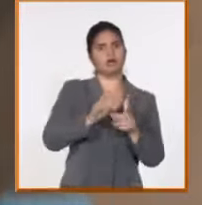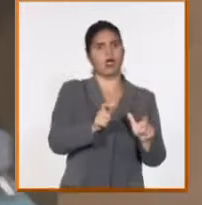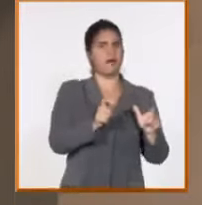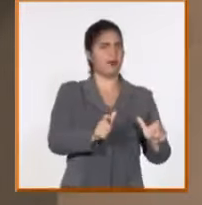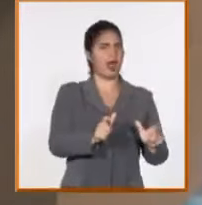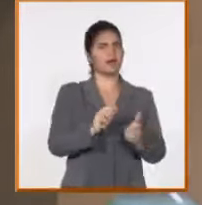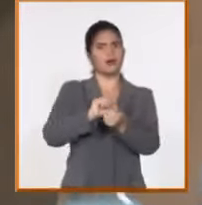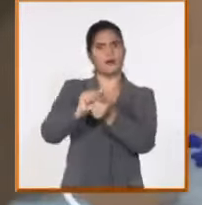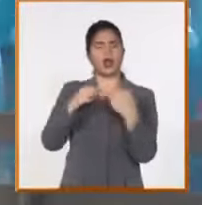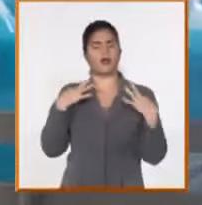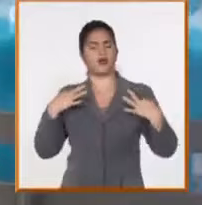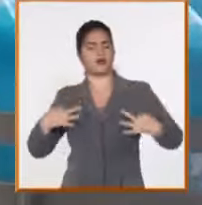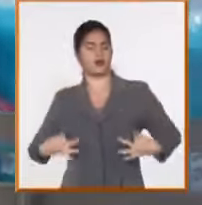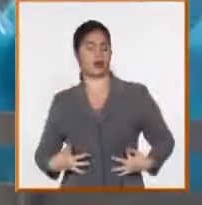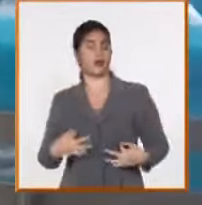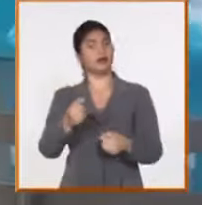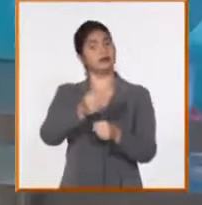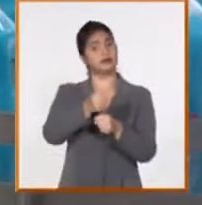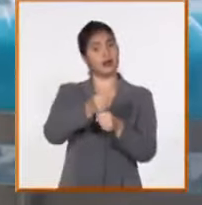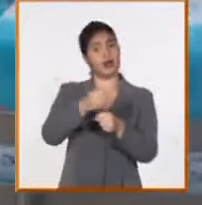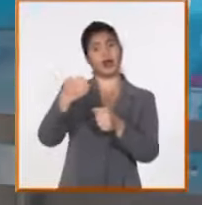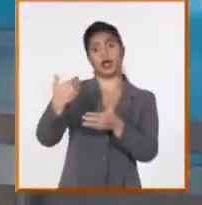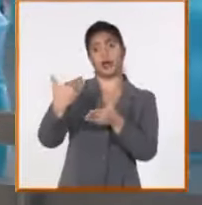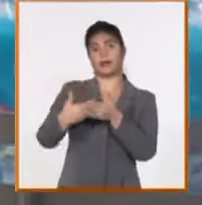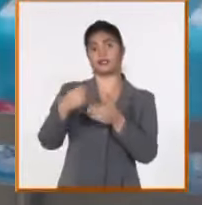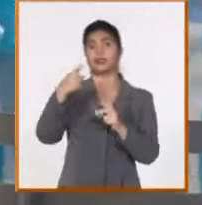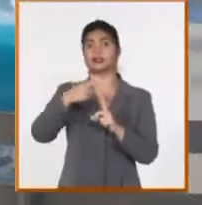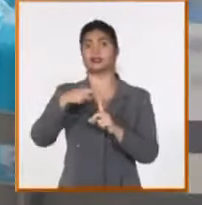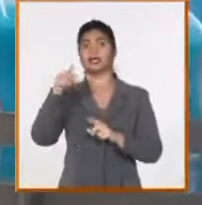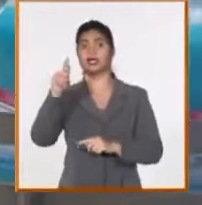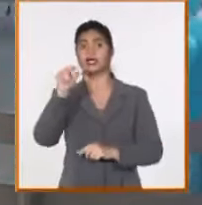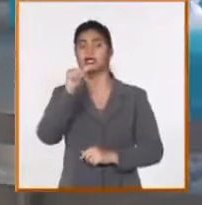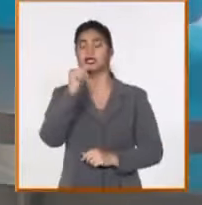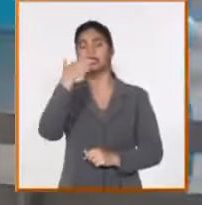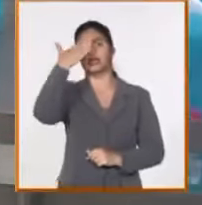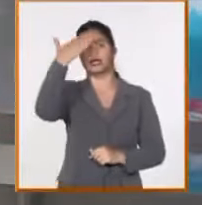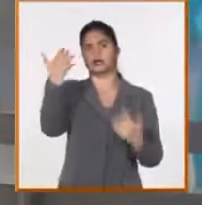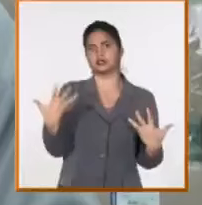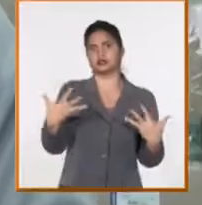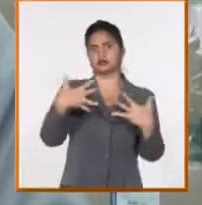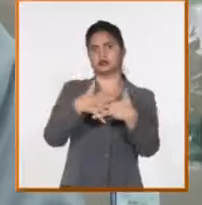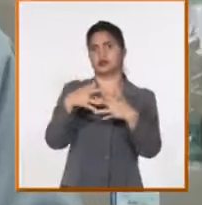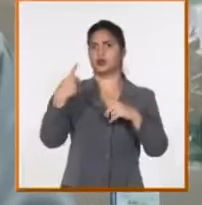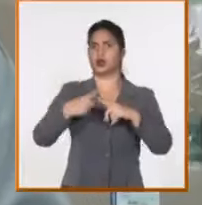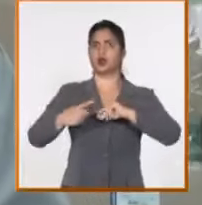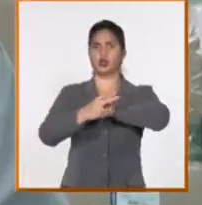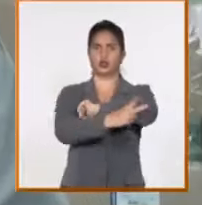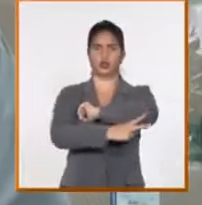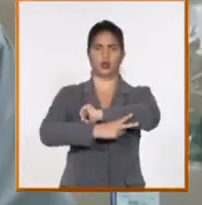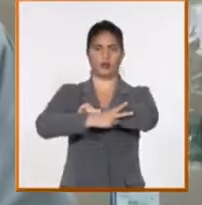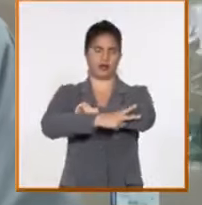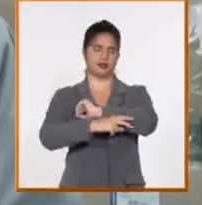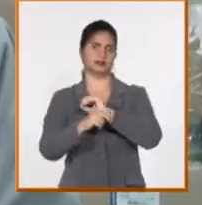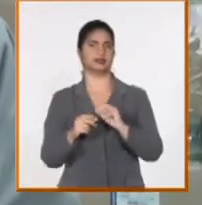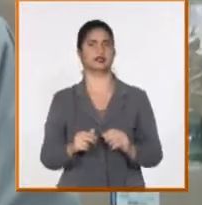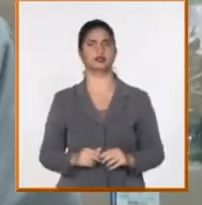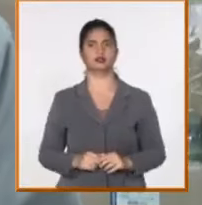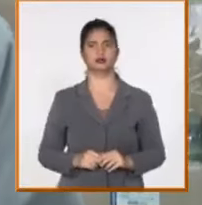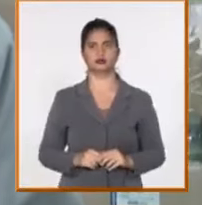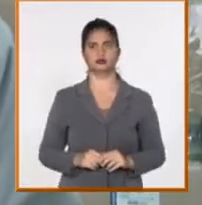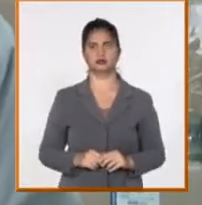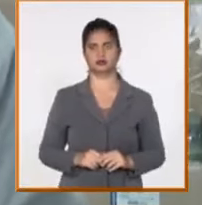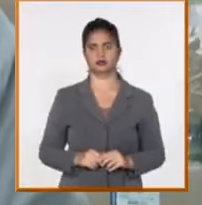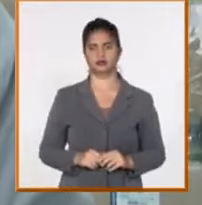simex Y trd gracias al encadenamiento que sostiene esta empresa con esos clientes se aumenta de 9500 a a